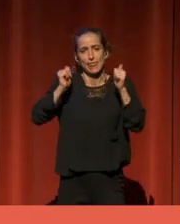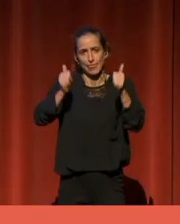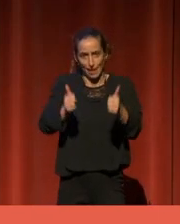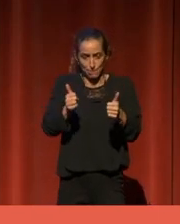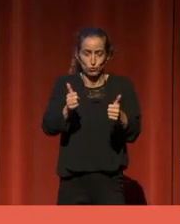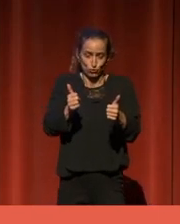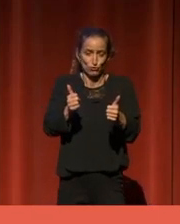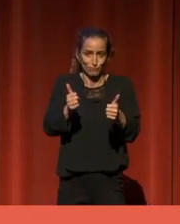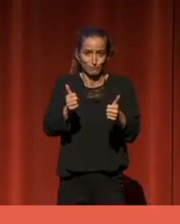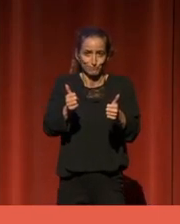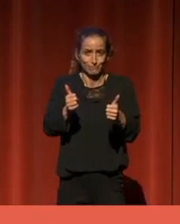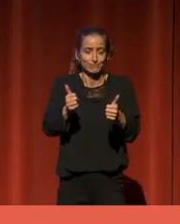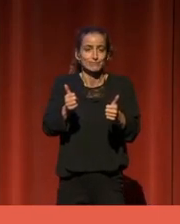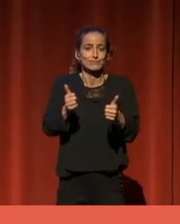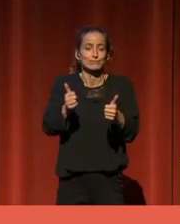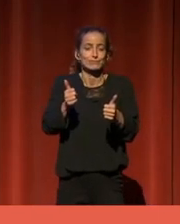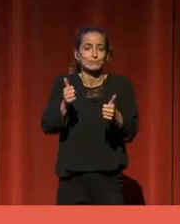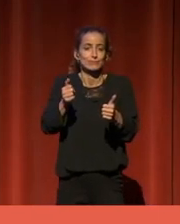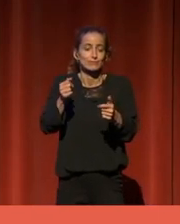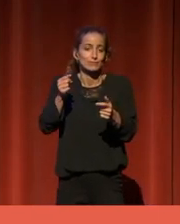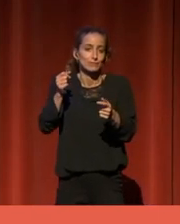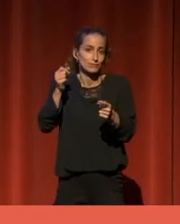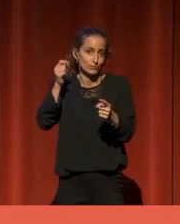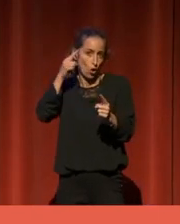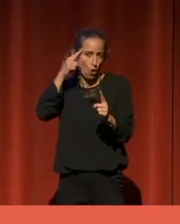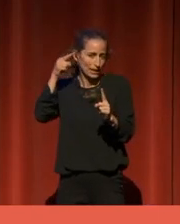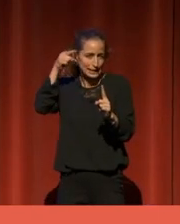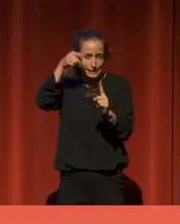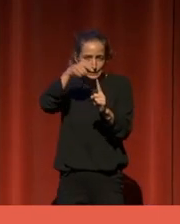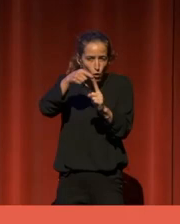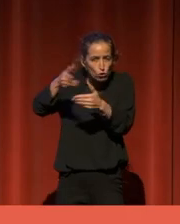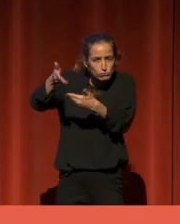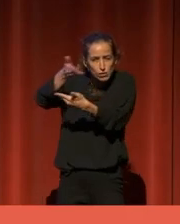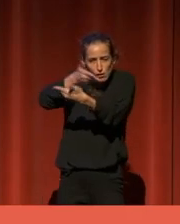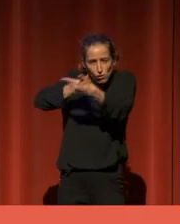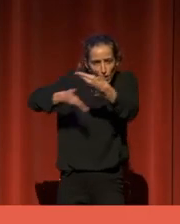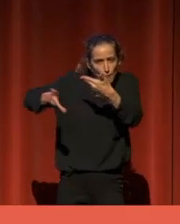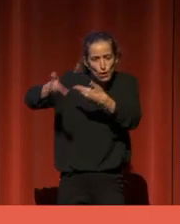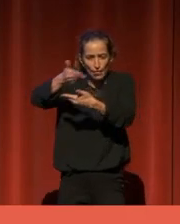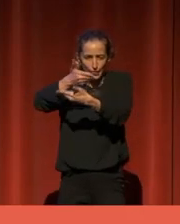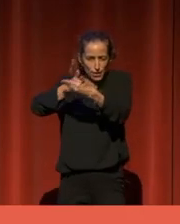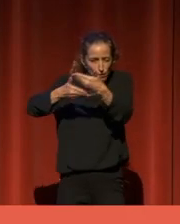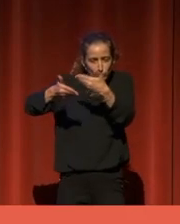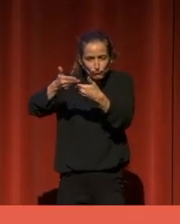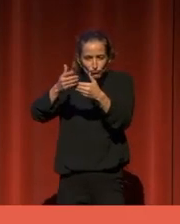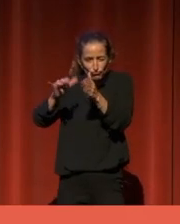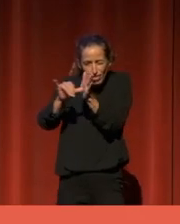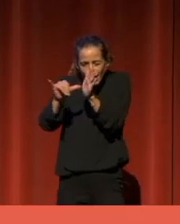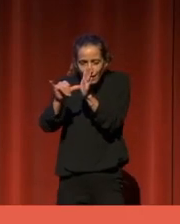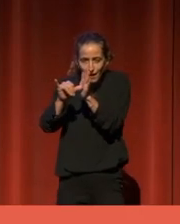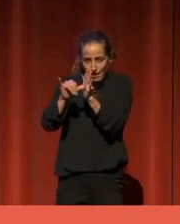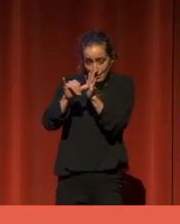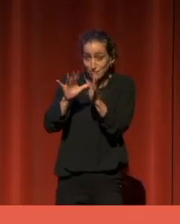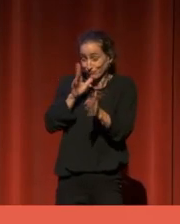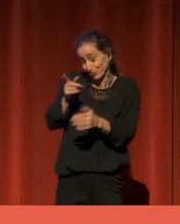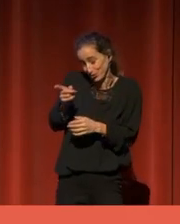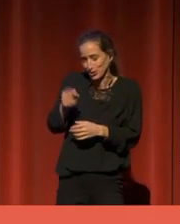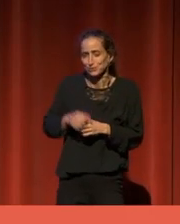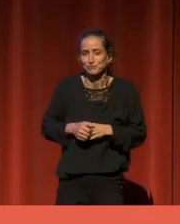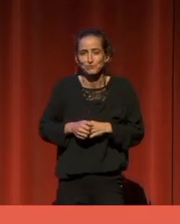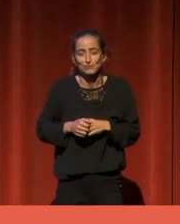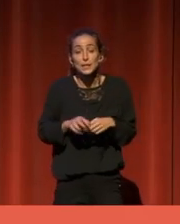medio a tener una una colaboración más estrecha y hay dos